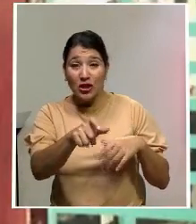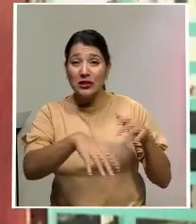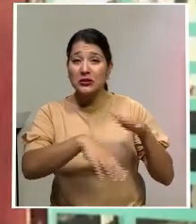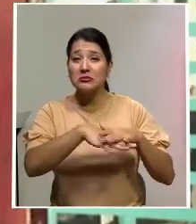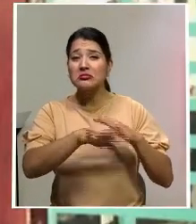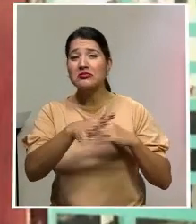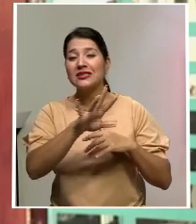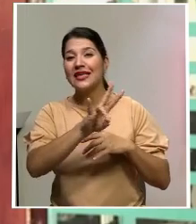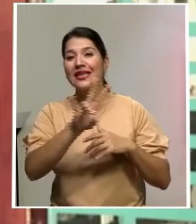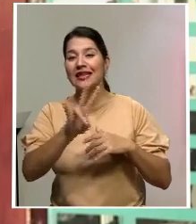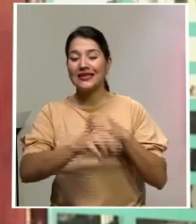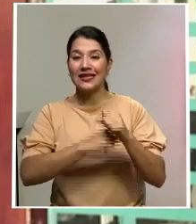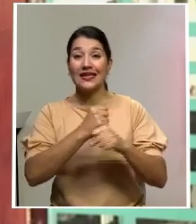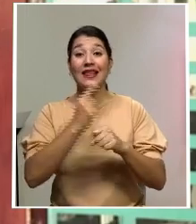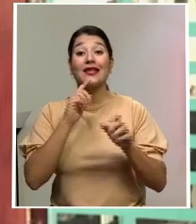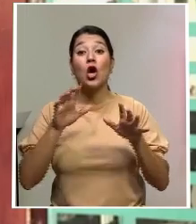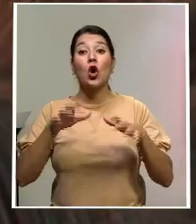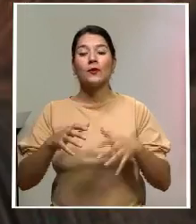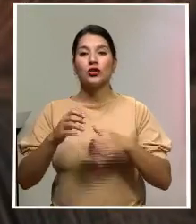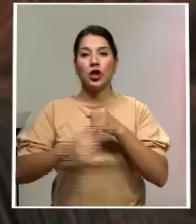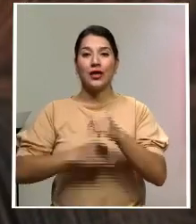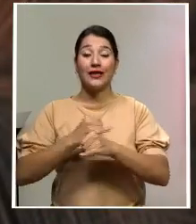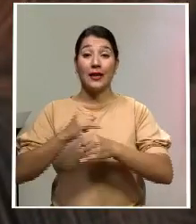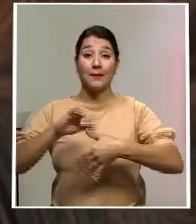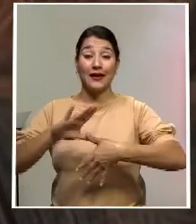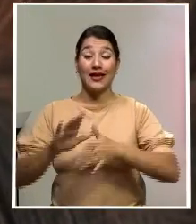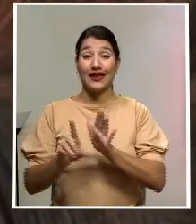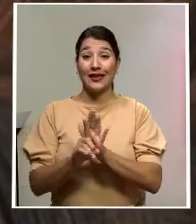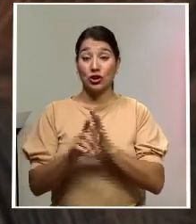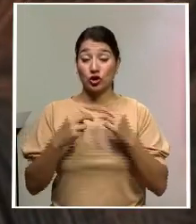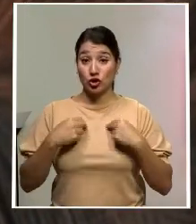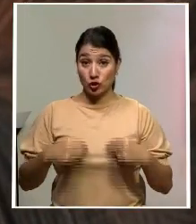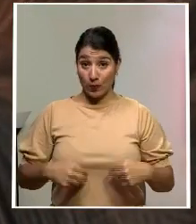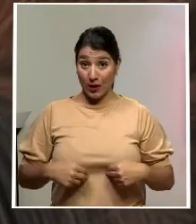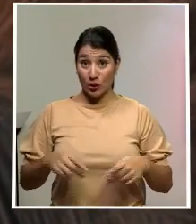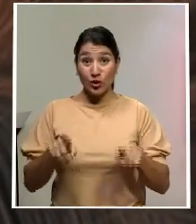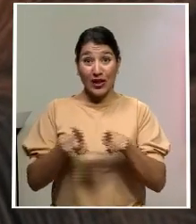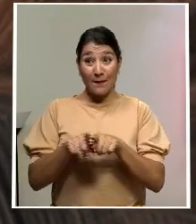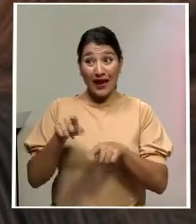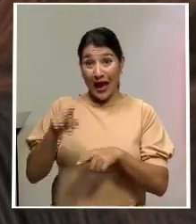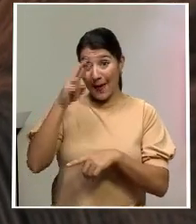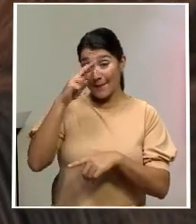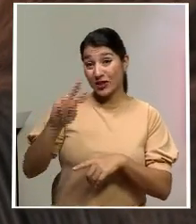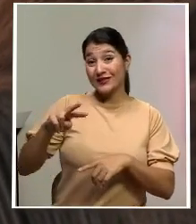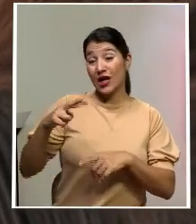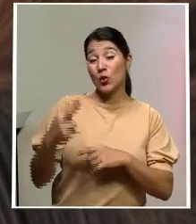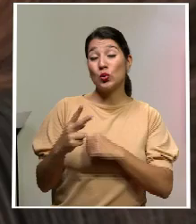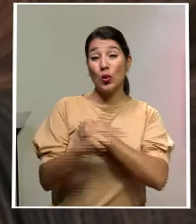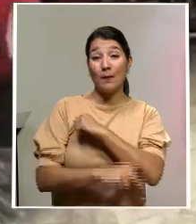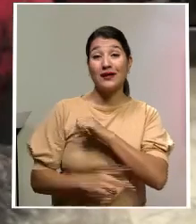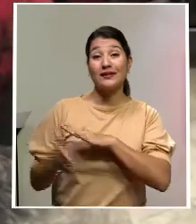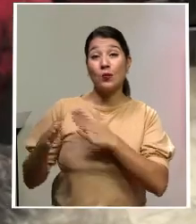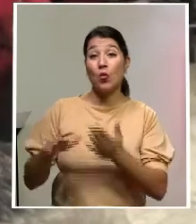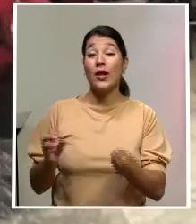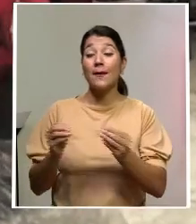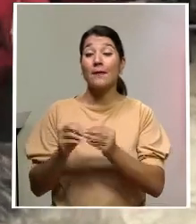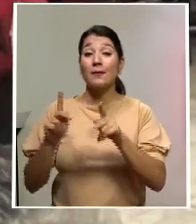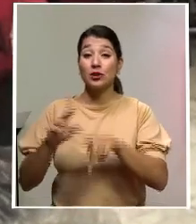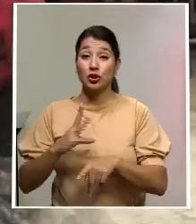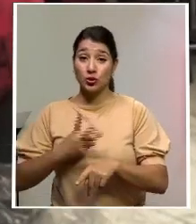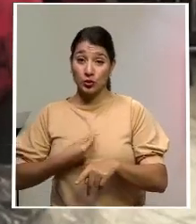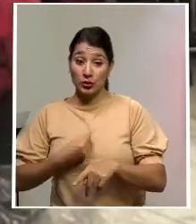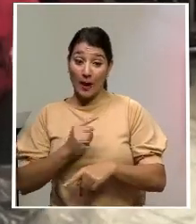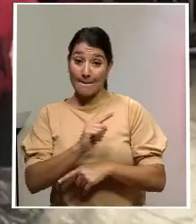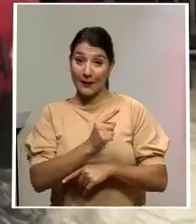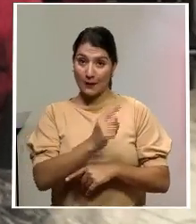Comisión Interamericana de Derechos Humanos. Además, es el segundo país más letal para los transexuales después de Brasil,